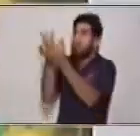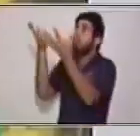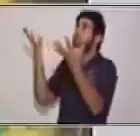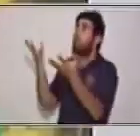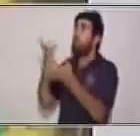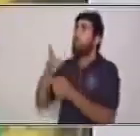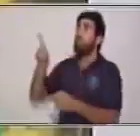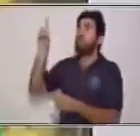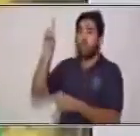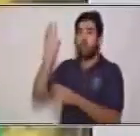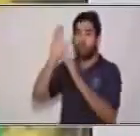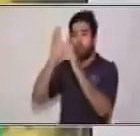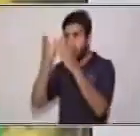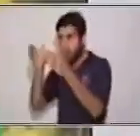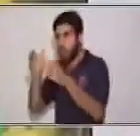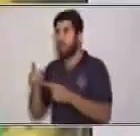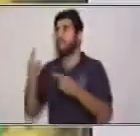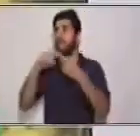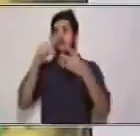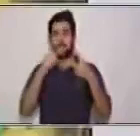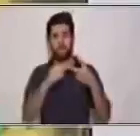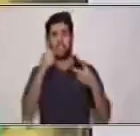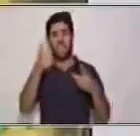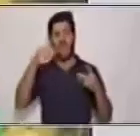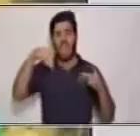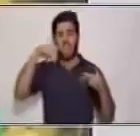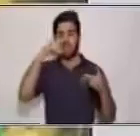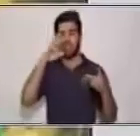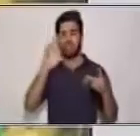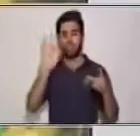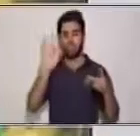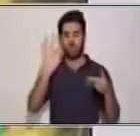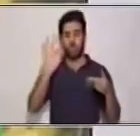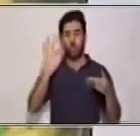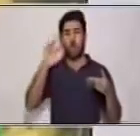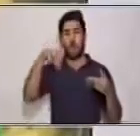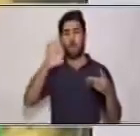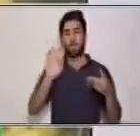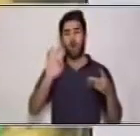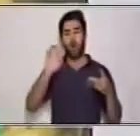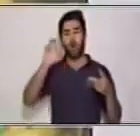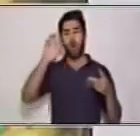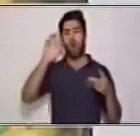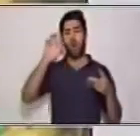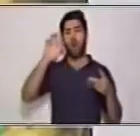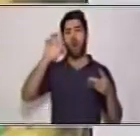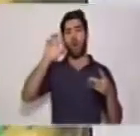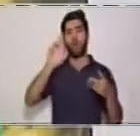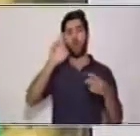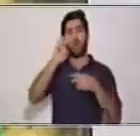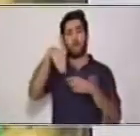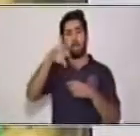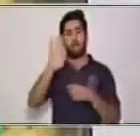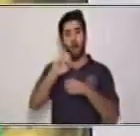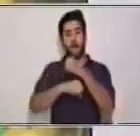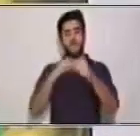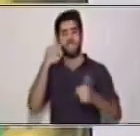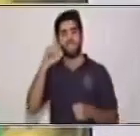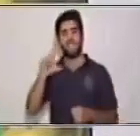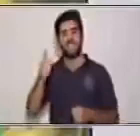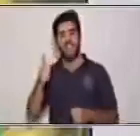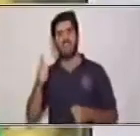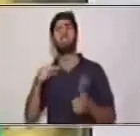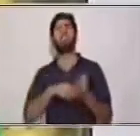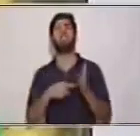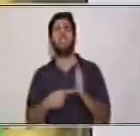Politeísta. Antropomórficas, quiere decir que habían objetos o habían especies parecidas al